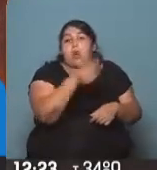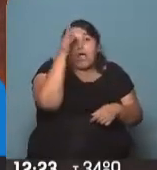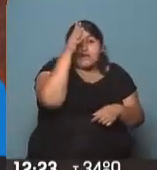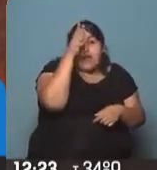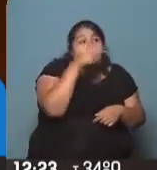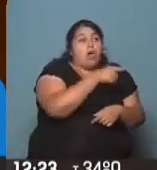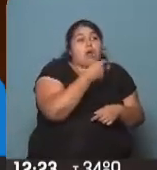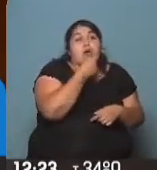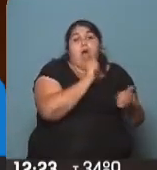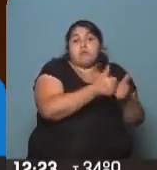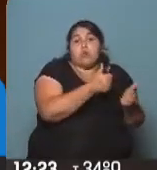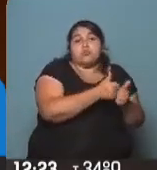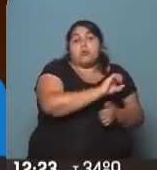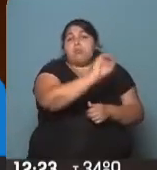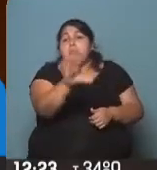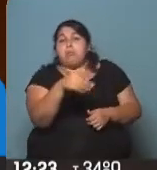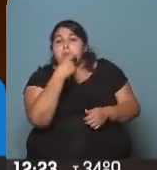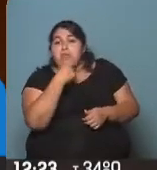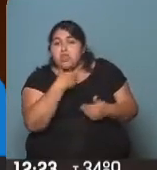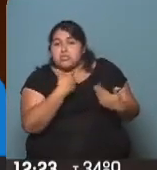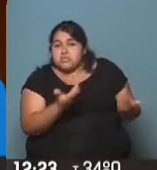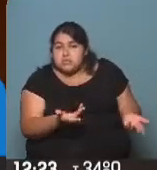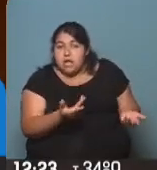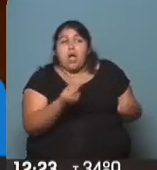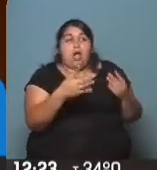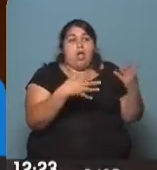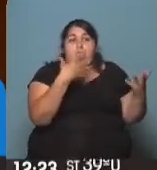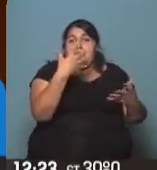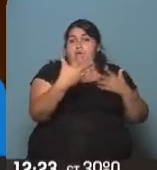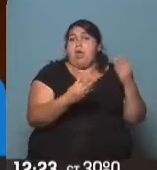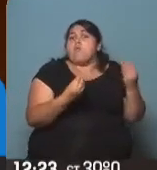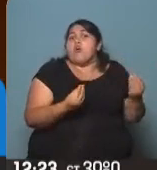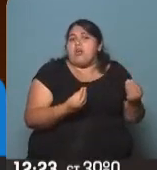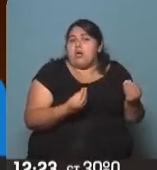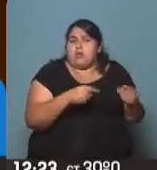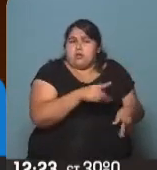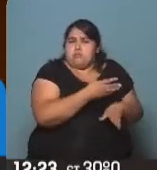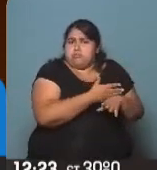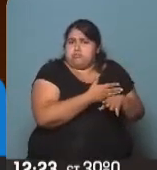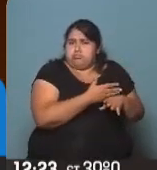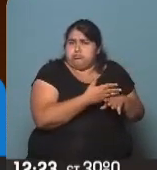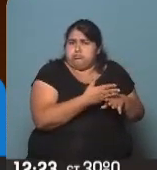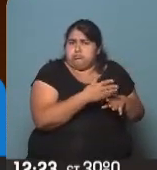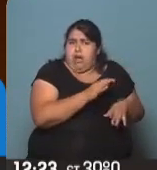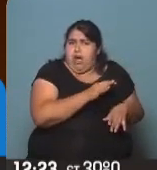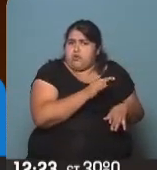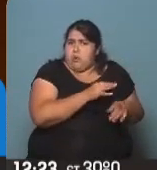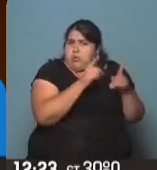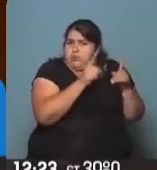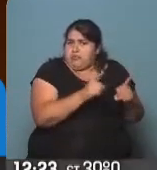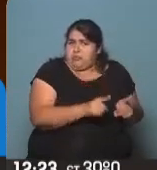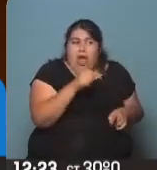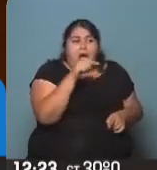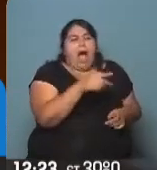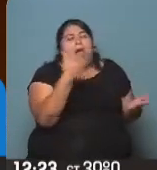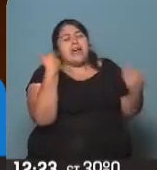sacerdote. Y aquí el gran problema que se está discutiendo. Esto que se hacía durante hace 40, 50 años, que era normal, hoy las